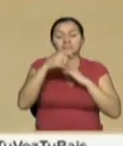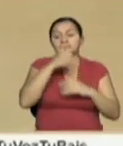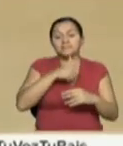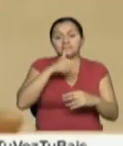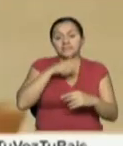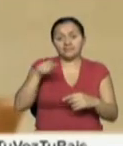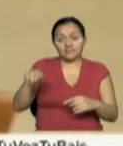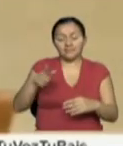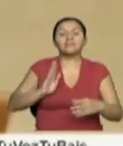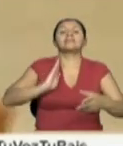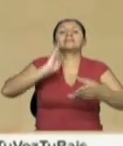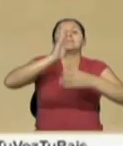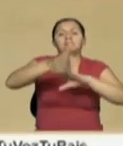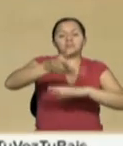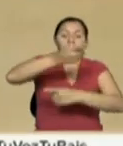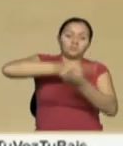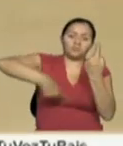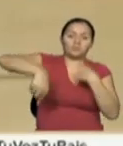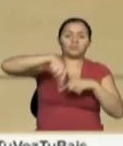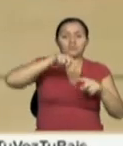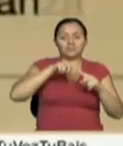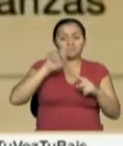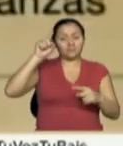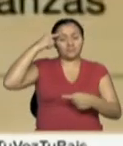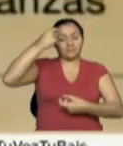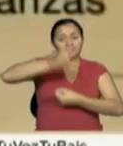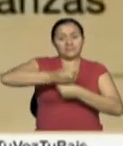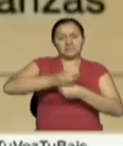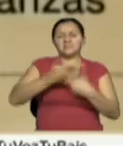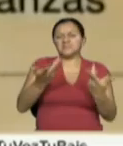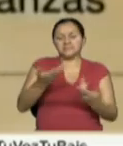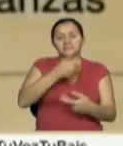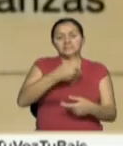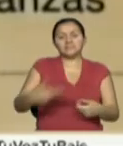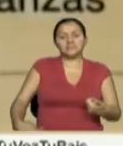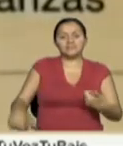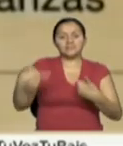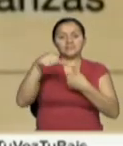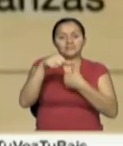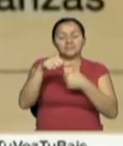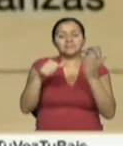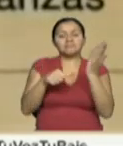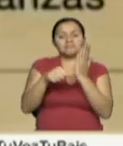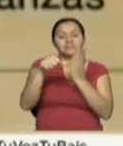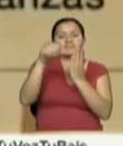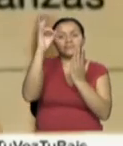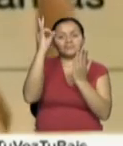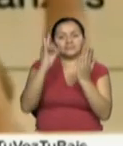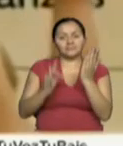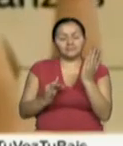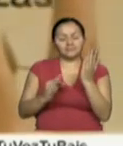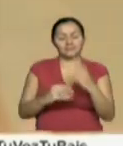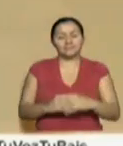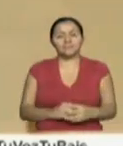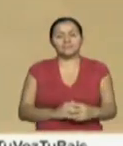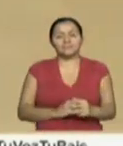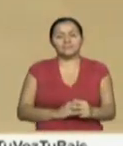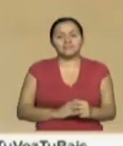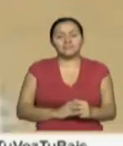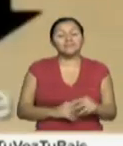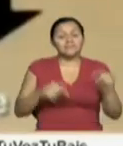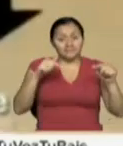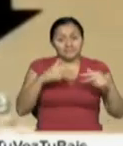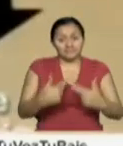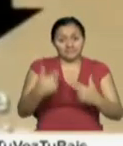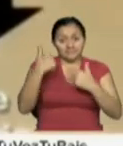Privados. Posteriormente regresó a la función pública en la presidencia de Yamil Maguad. Fue ministra de Finanzas. En este